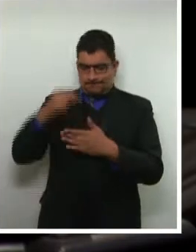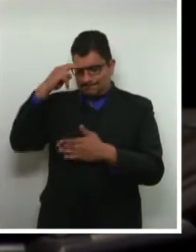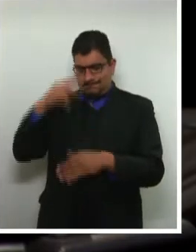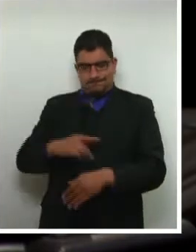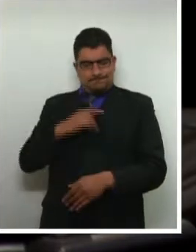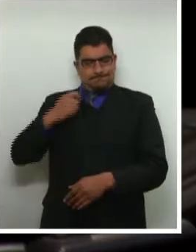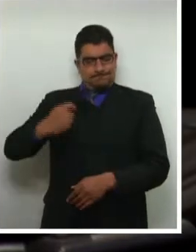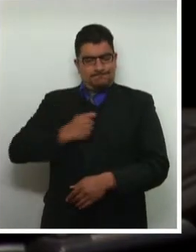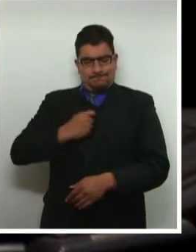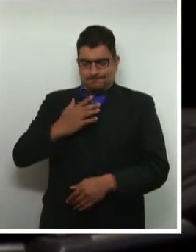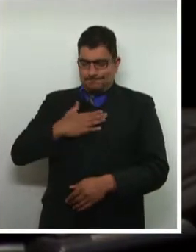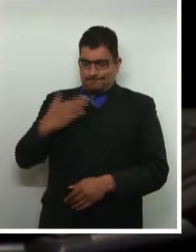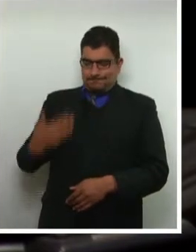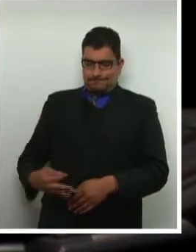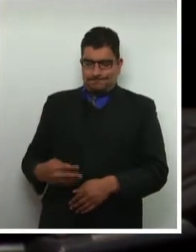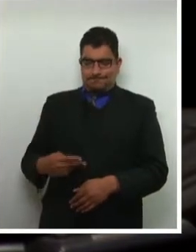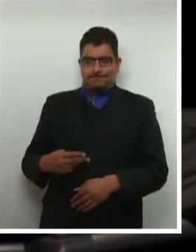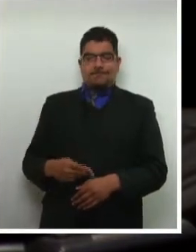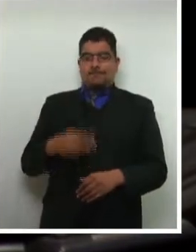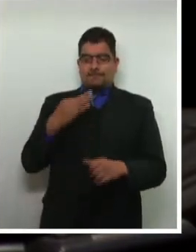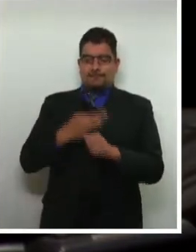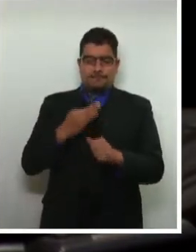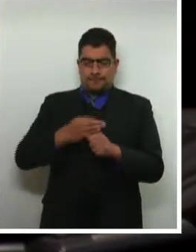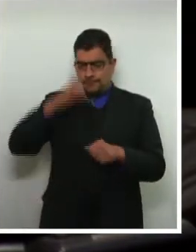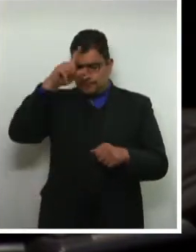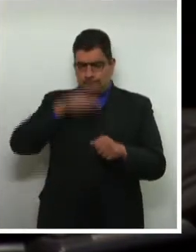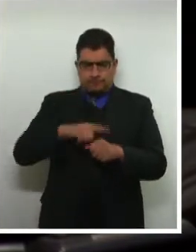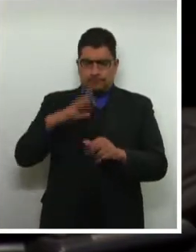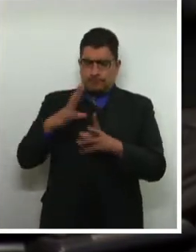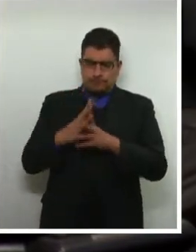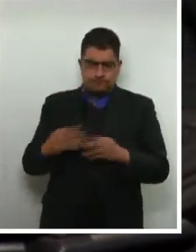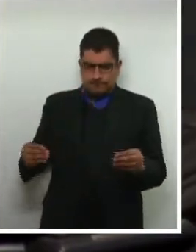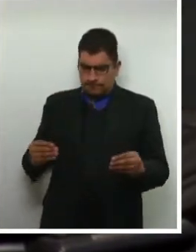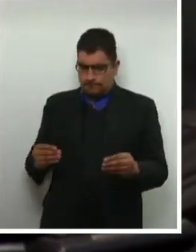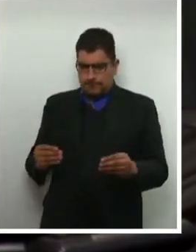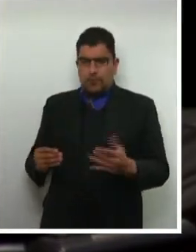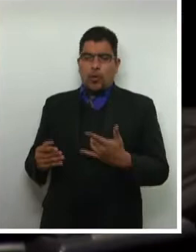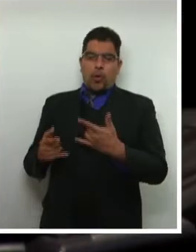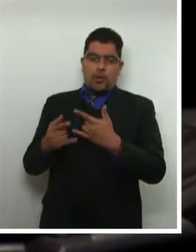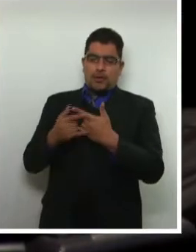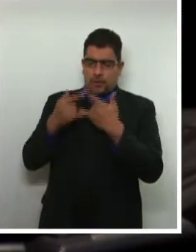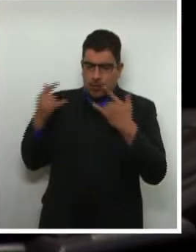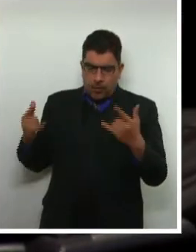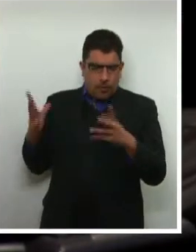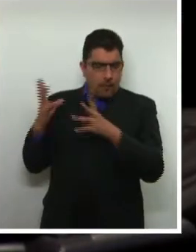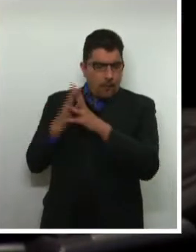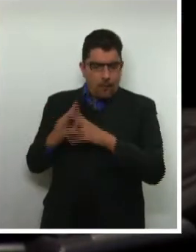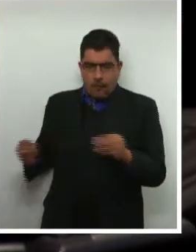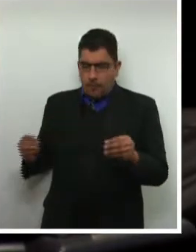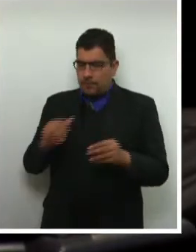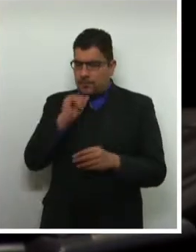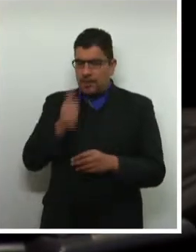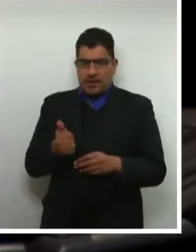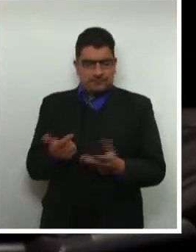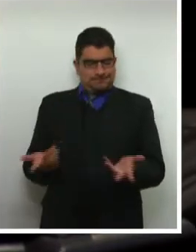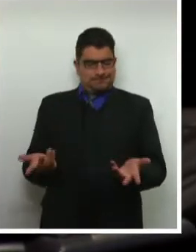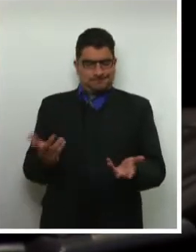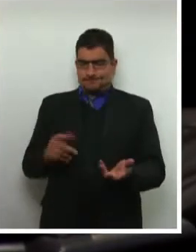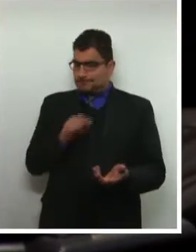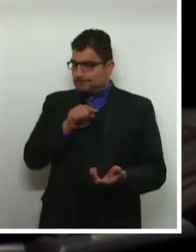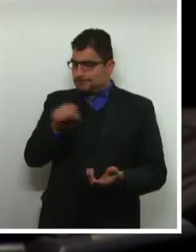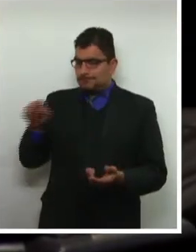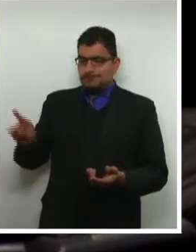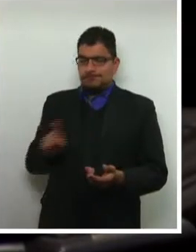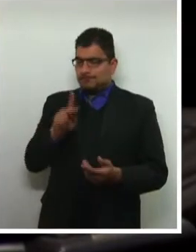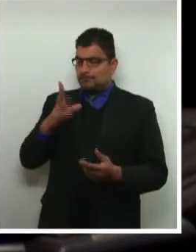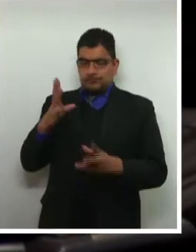identidad. Sin cultura, sin memoria, los pueblos no tienen